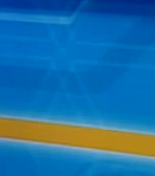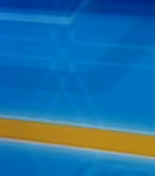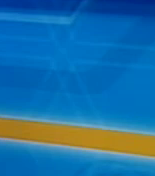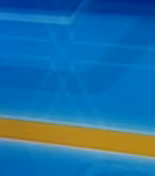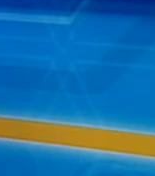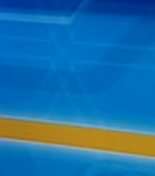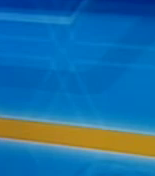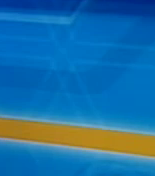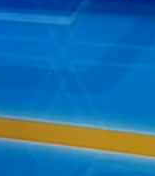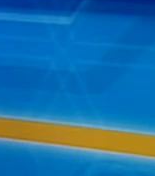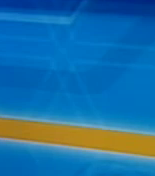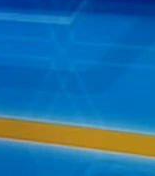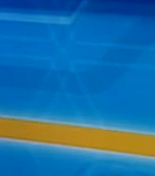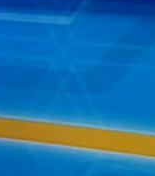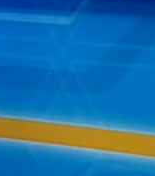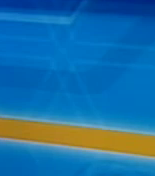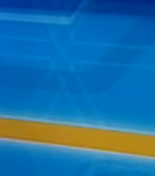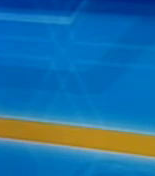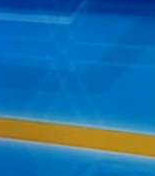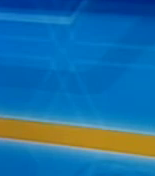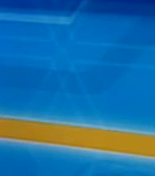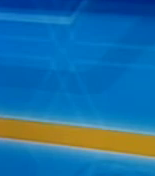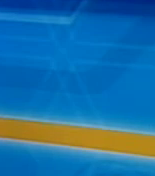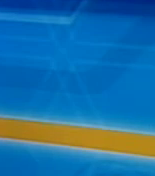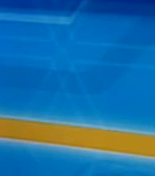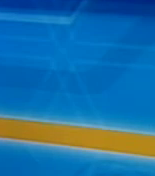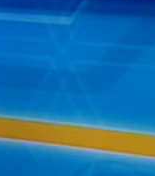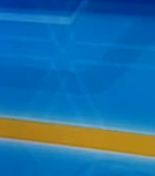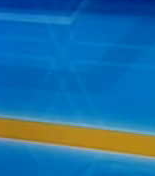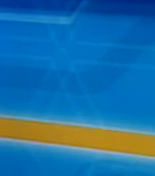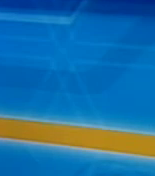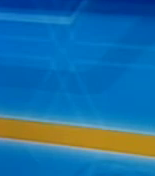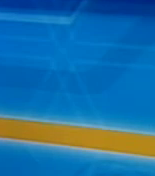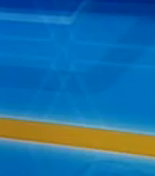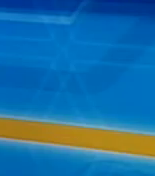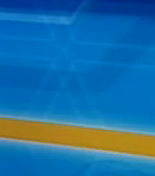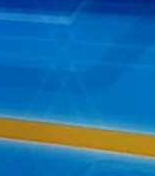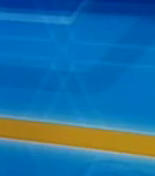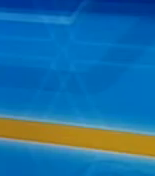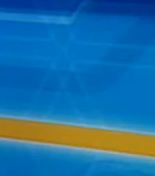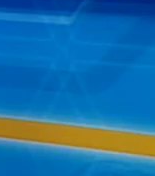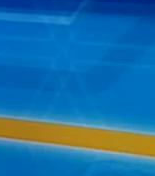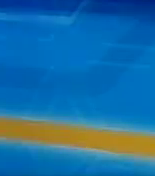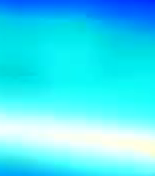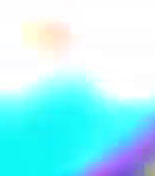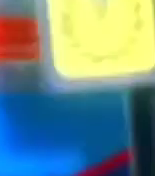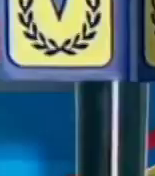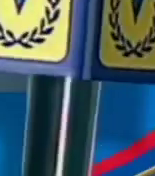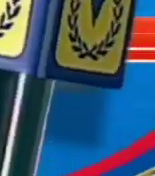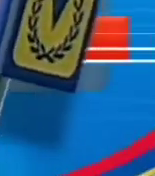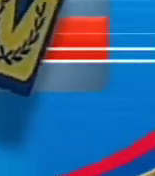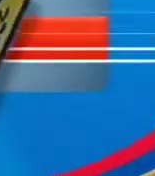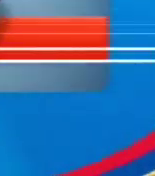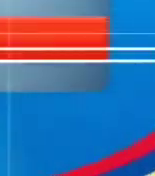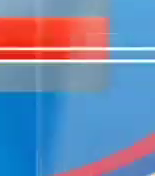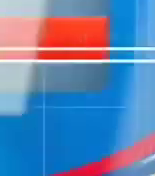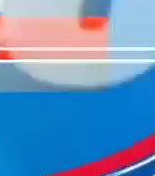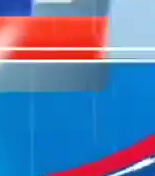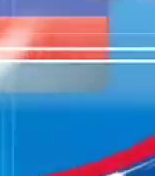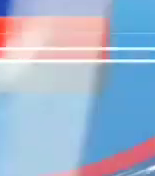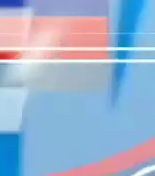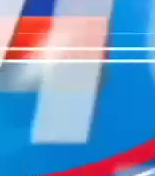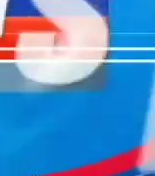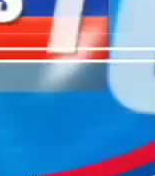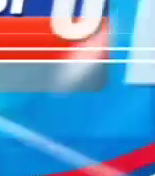forma. Haga de cada experiencia un momento educable. Al acoso, sácalo del juego. Un aporte más de